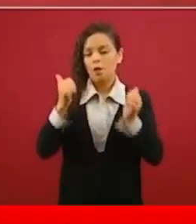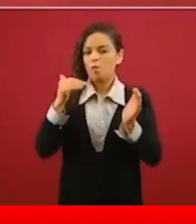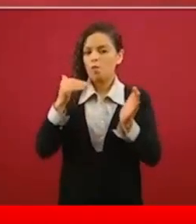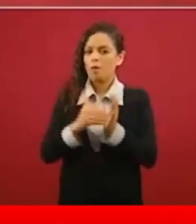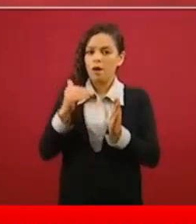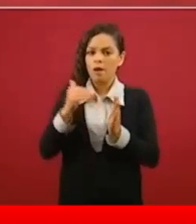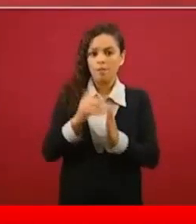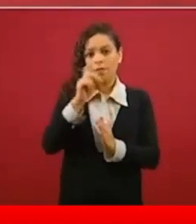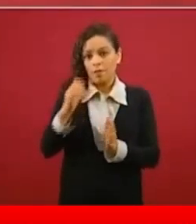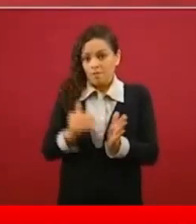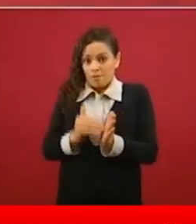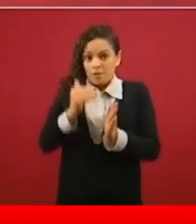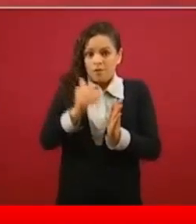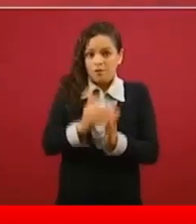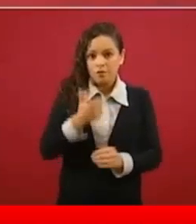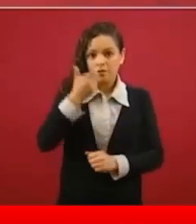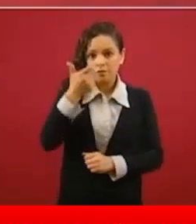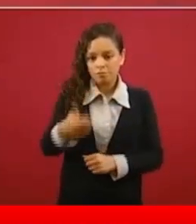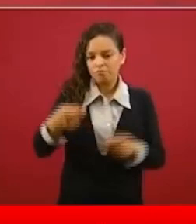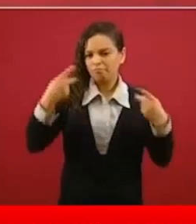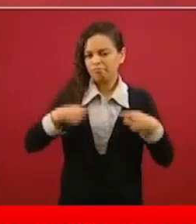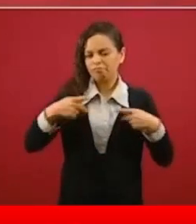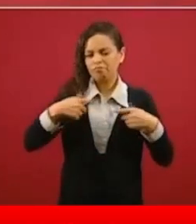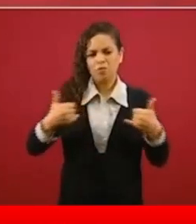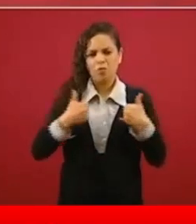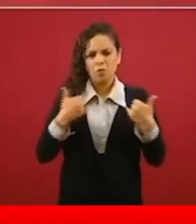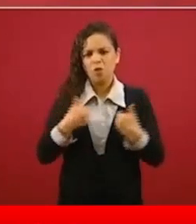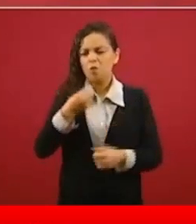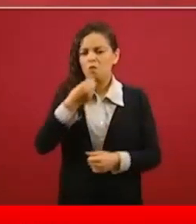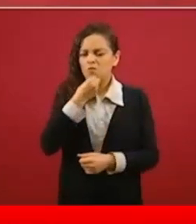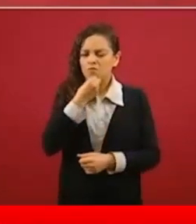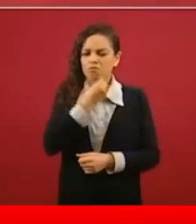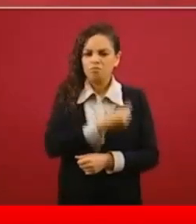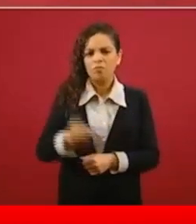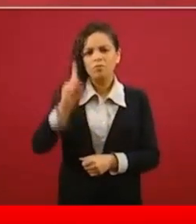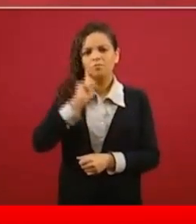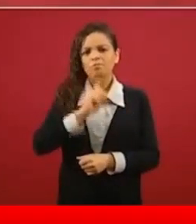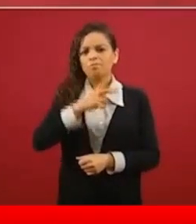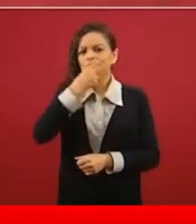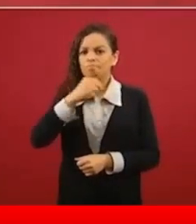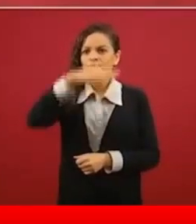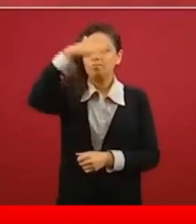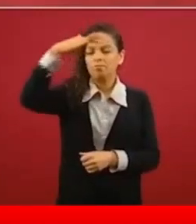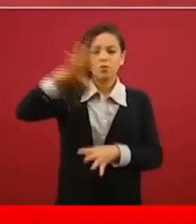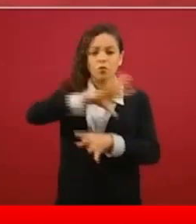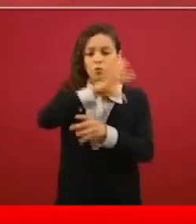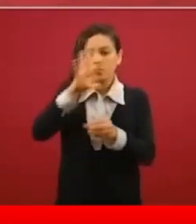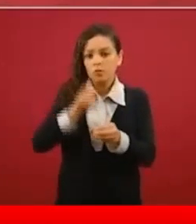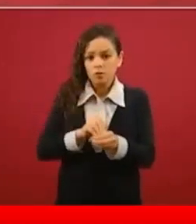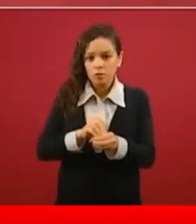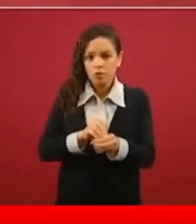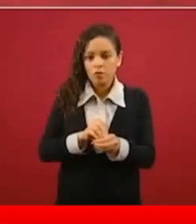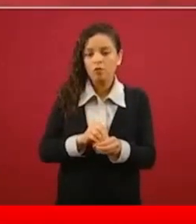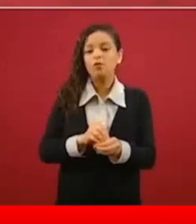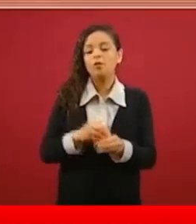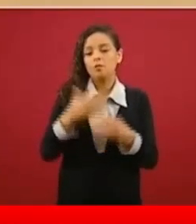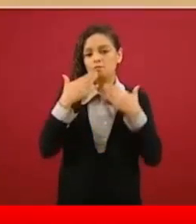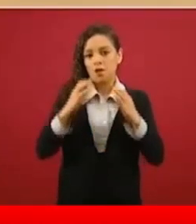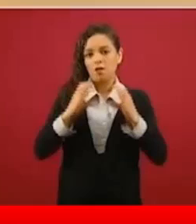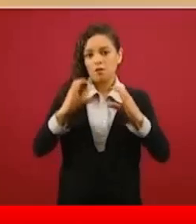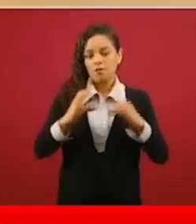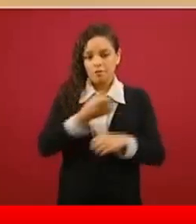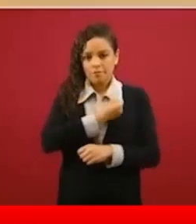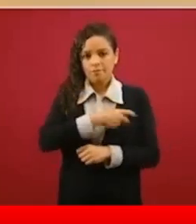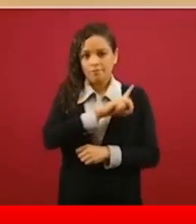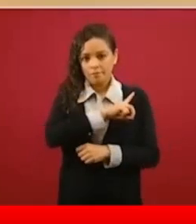personas niños niñas adultos jóvenes todas y todos conserven la salud existen muchas enfermedades que se pueden prevenir